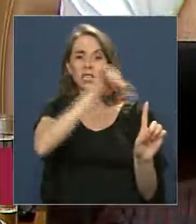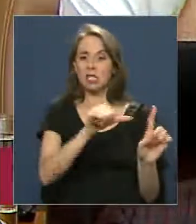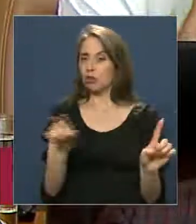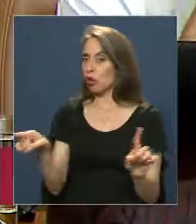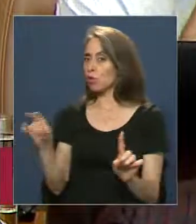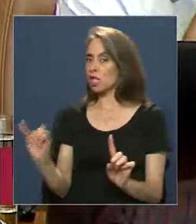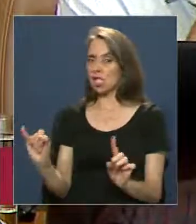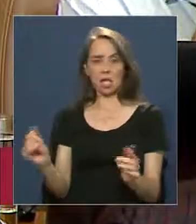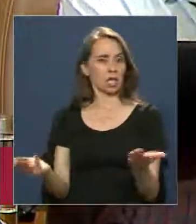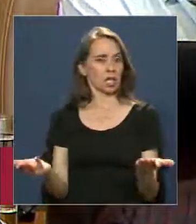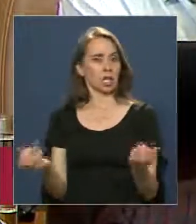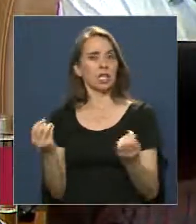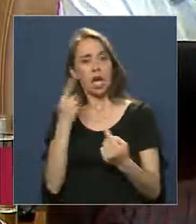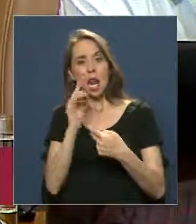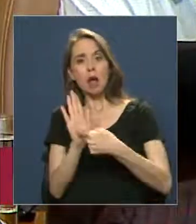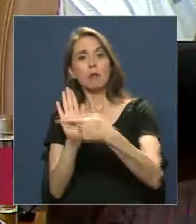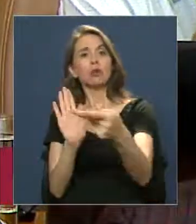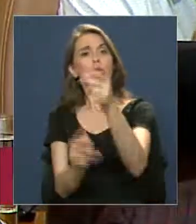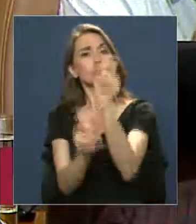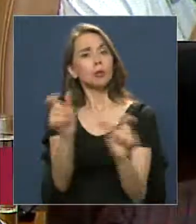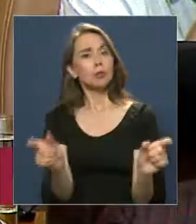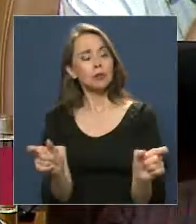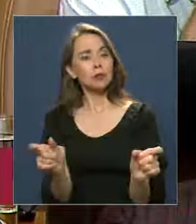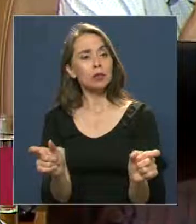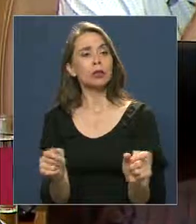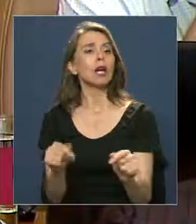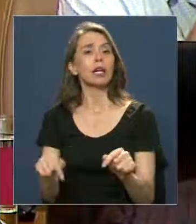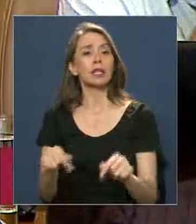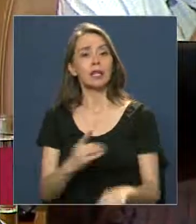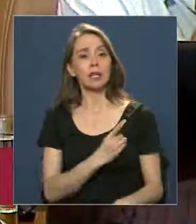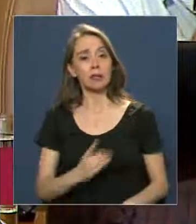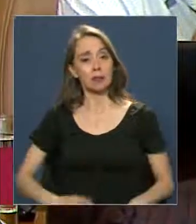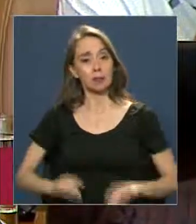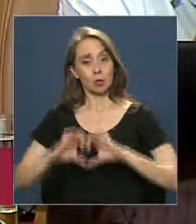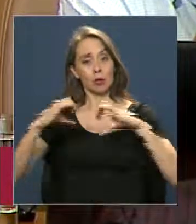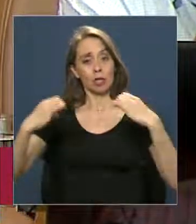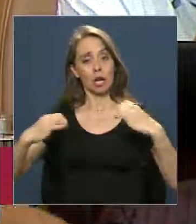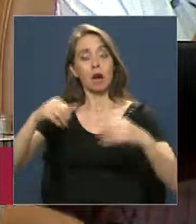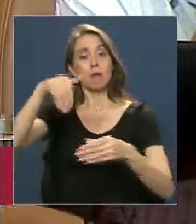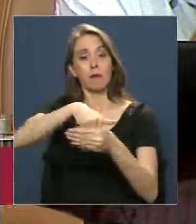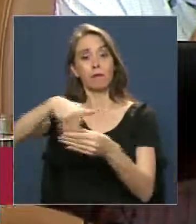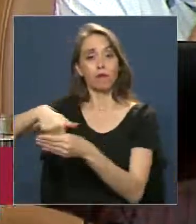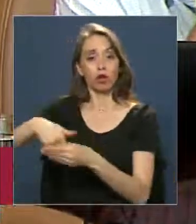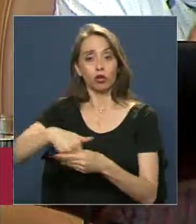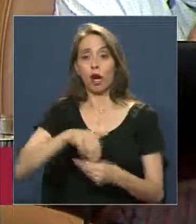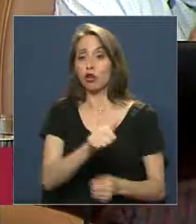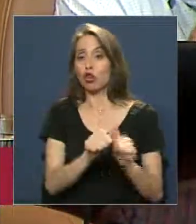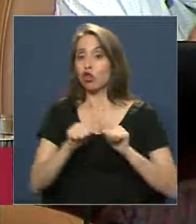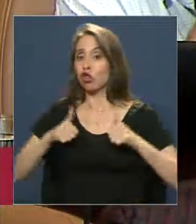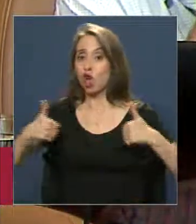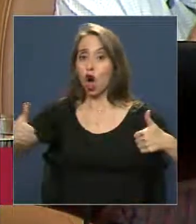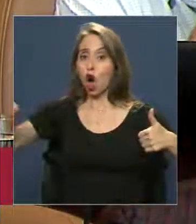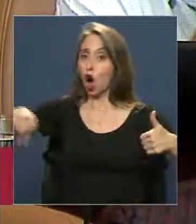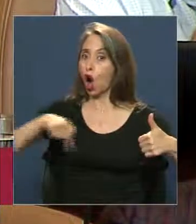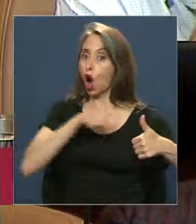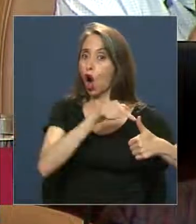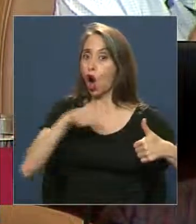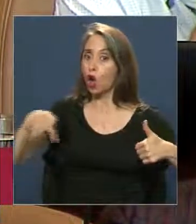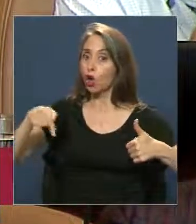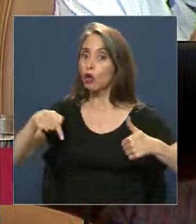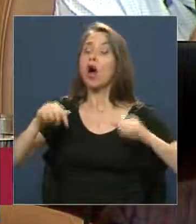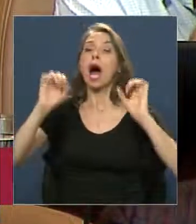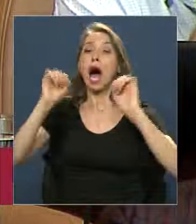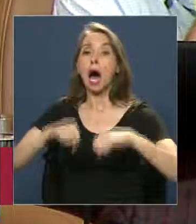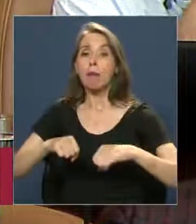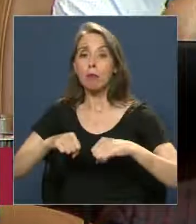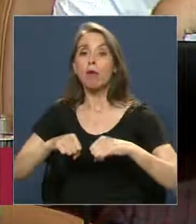esta sala se aprobaron efectivamente con los votos de todos nosotros, se aprobó las sanciones